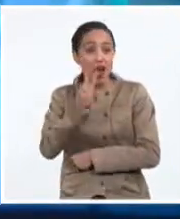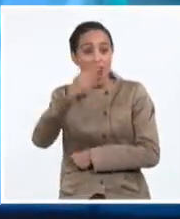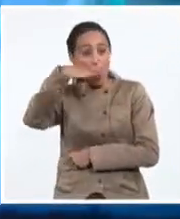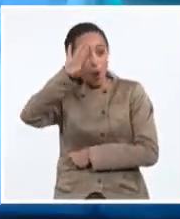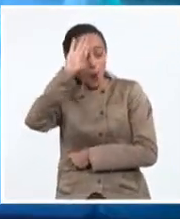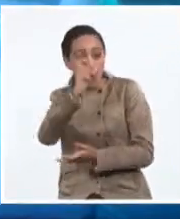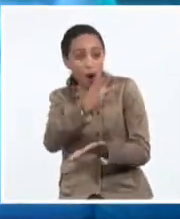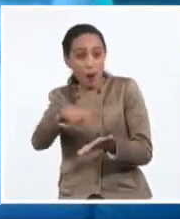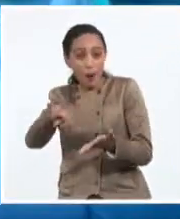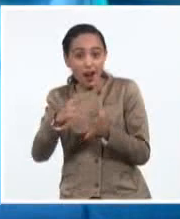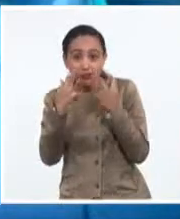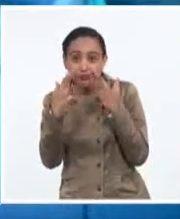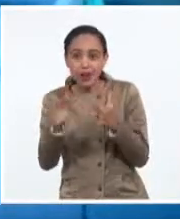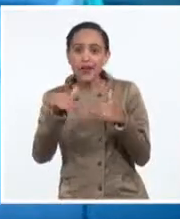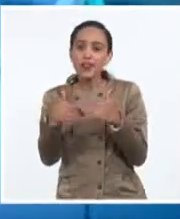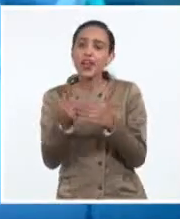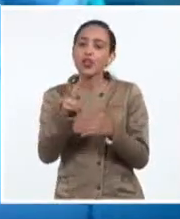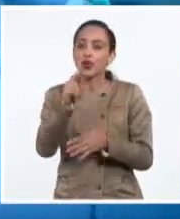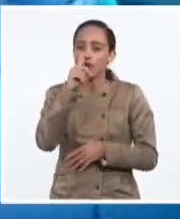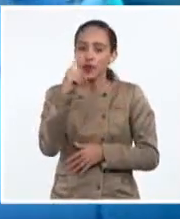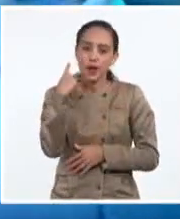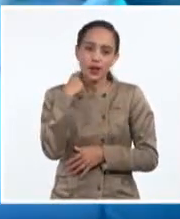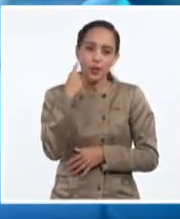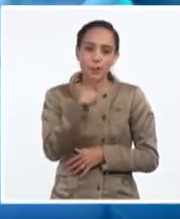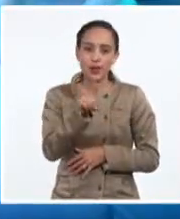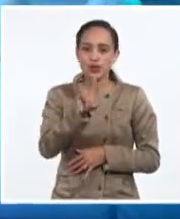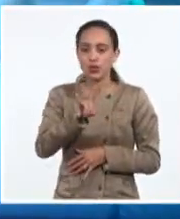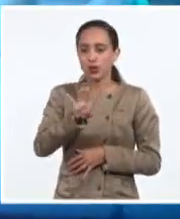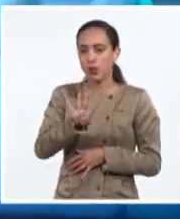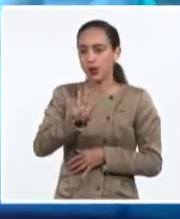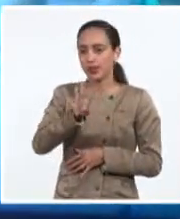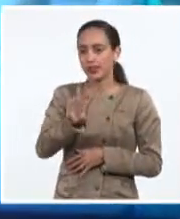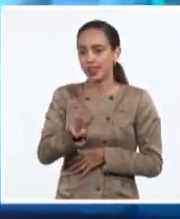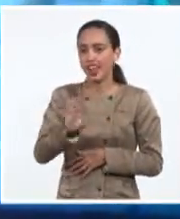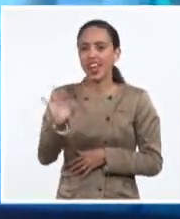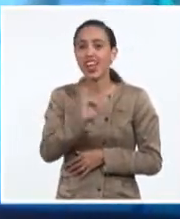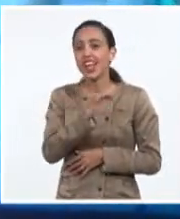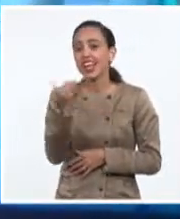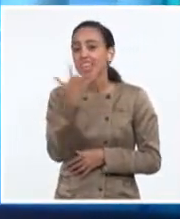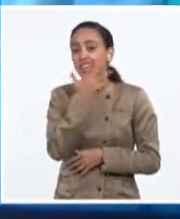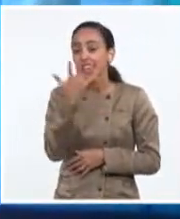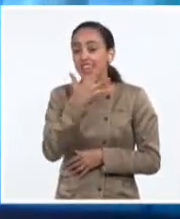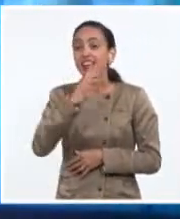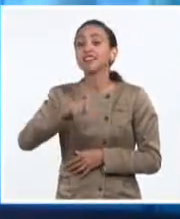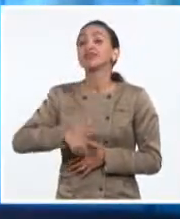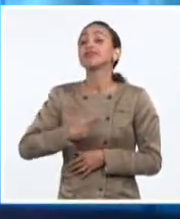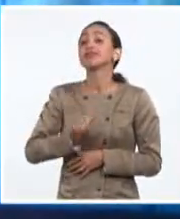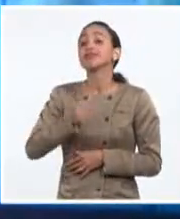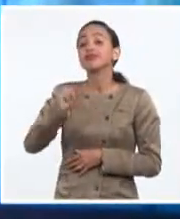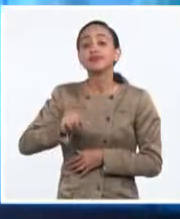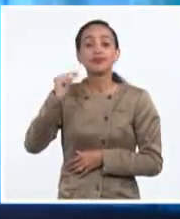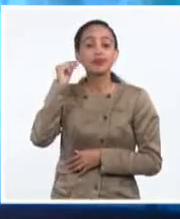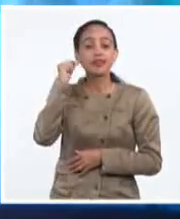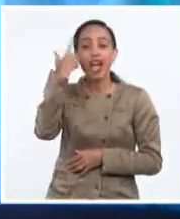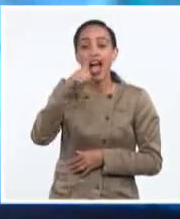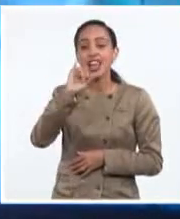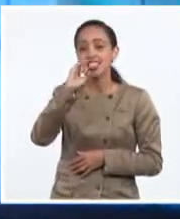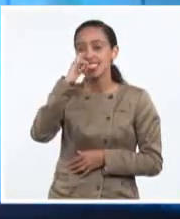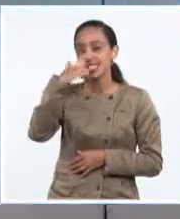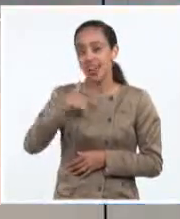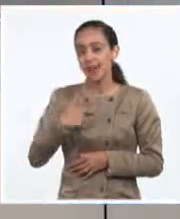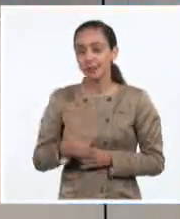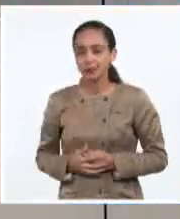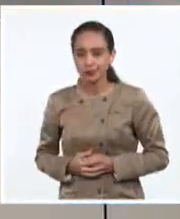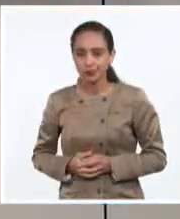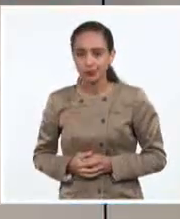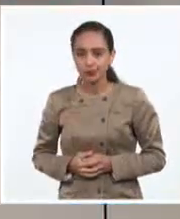ballet, el 2 de noviembre de 1943, con la interpretación de la prima bailarina absoluta, Alicia